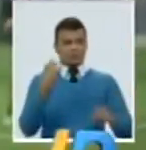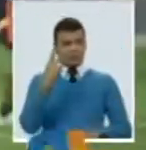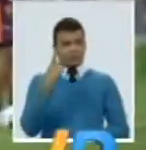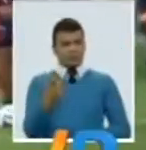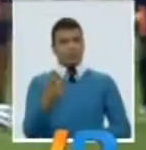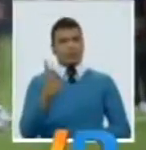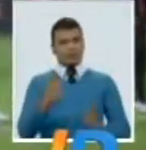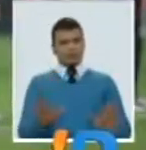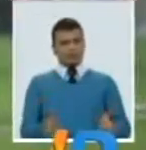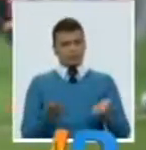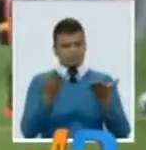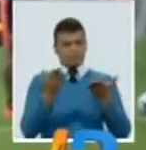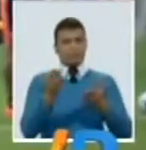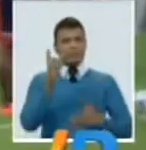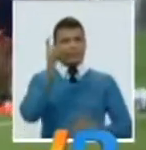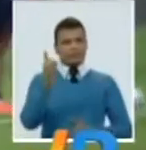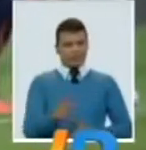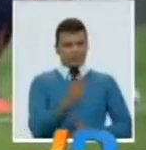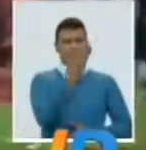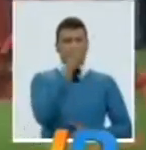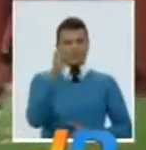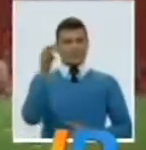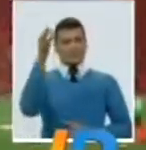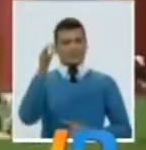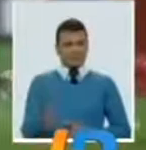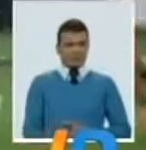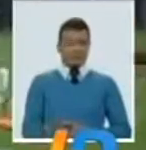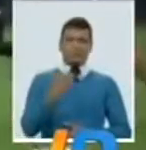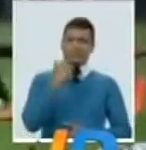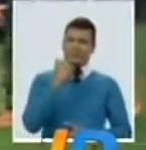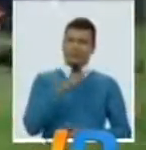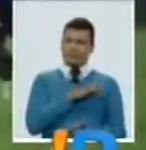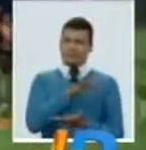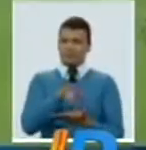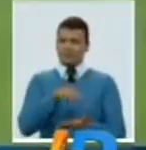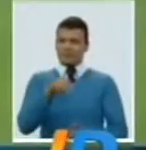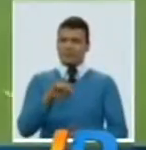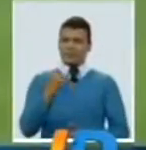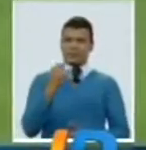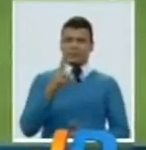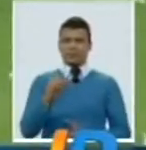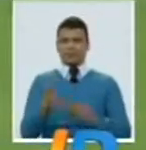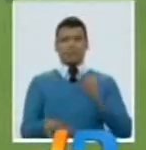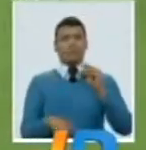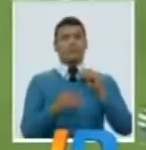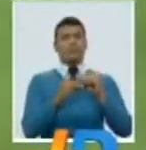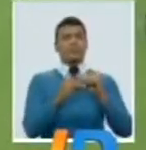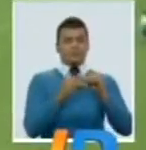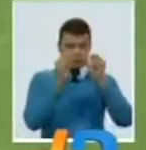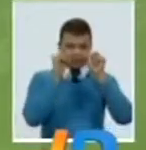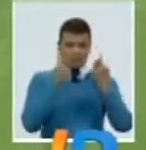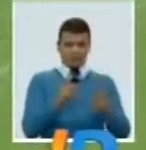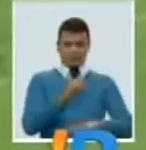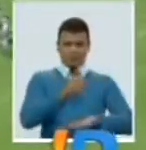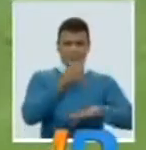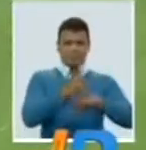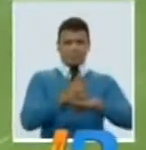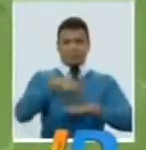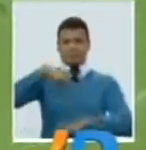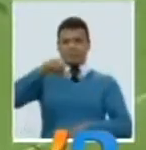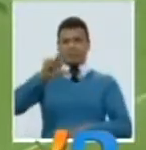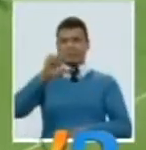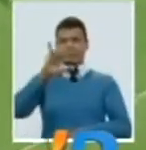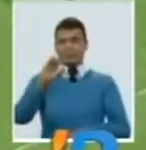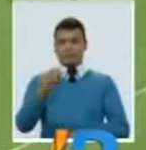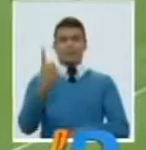trotando y con mejorías, el barranquillero sigue en duda para el juego del martes contra los japoneses. Por otra parte, el capitán de Colombia, Mario Alberto Yepes,